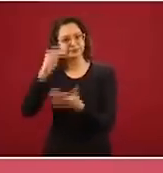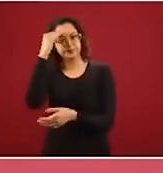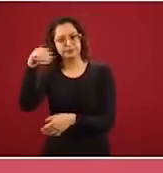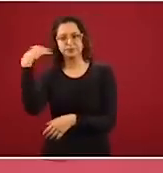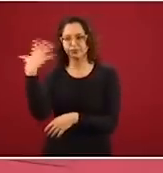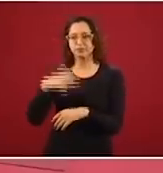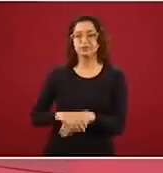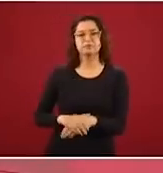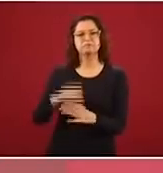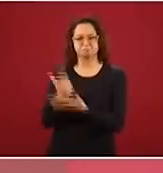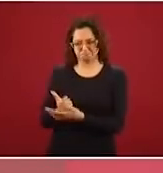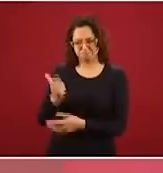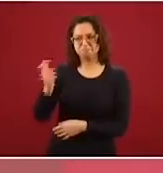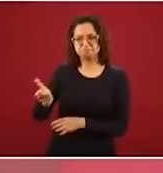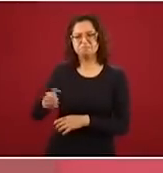recompensa,